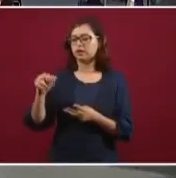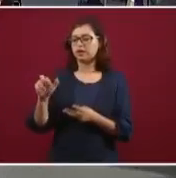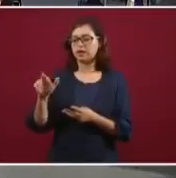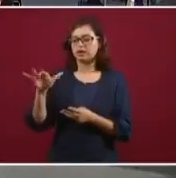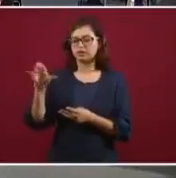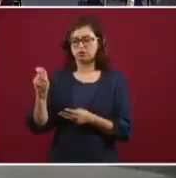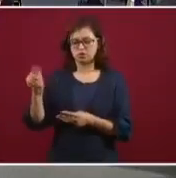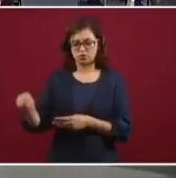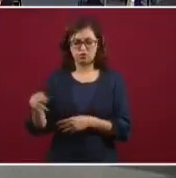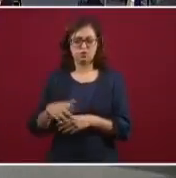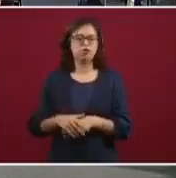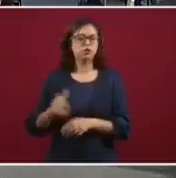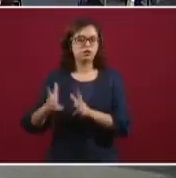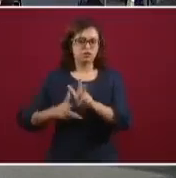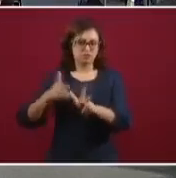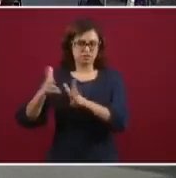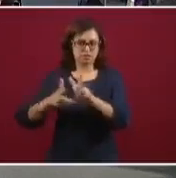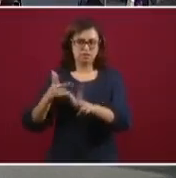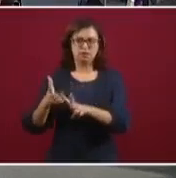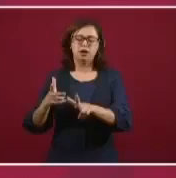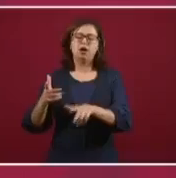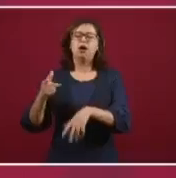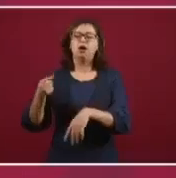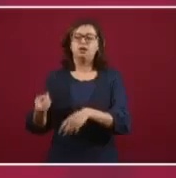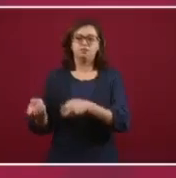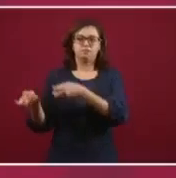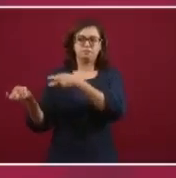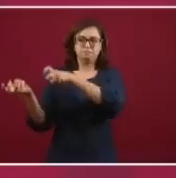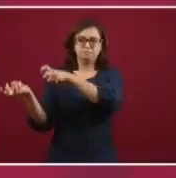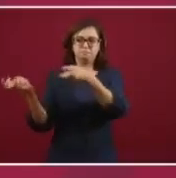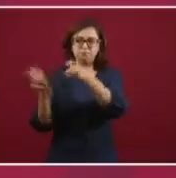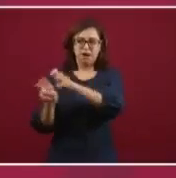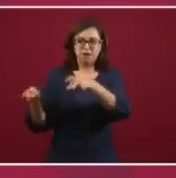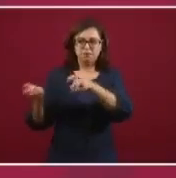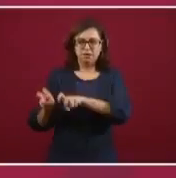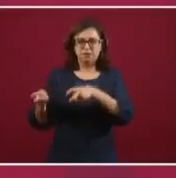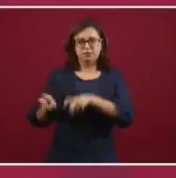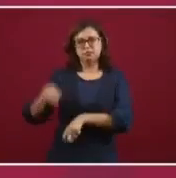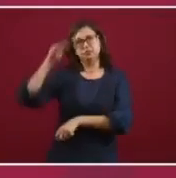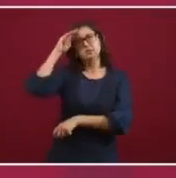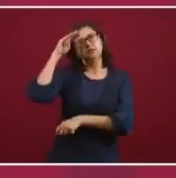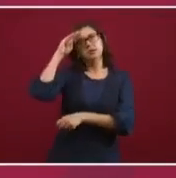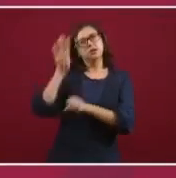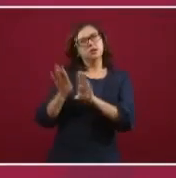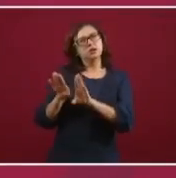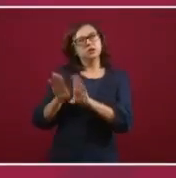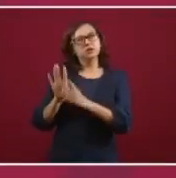en unos vagones. Estamos imaginando cómo.